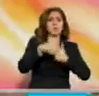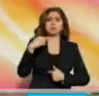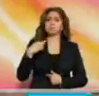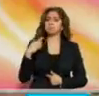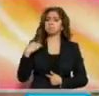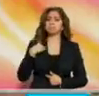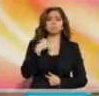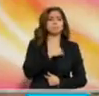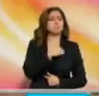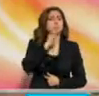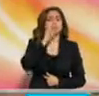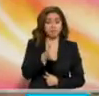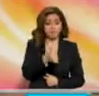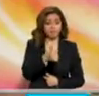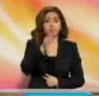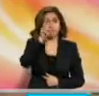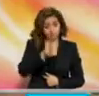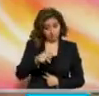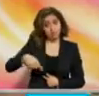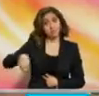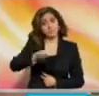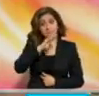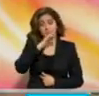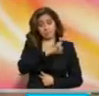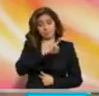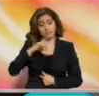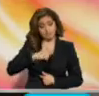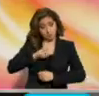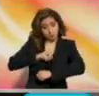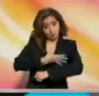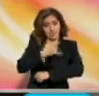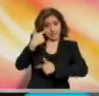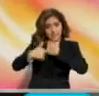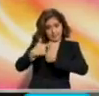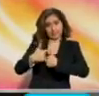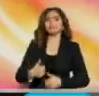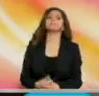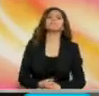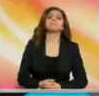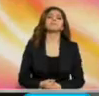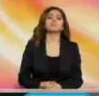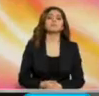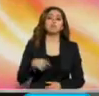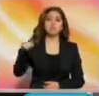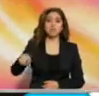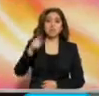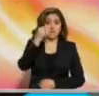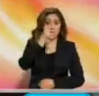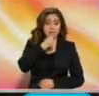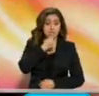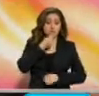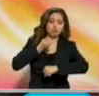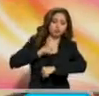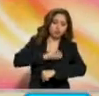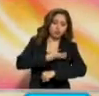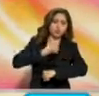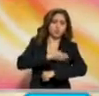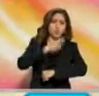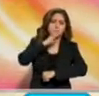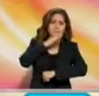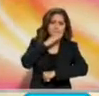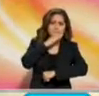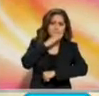puedan las madres amamantar a los Claro, bebés. se ha visto que los niños alimentados al seno materno tienen menos índices de